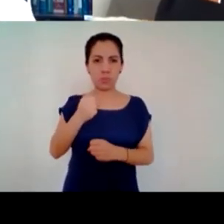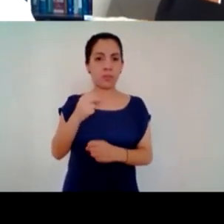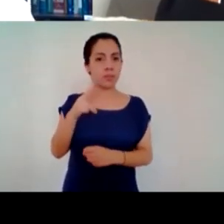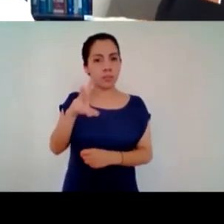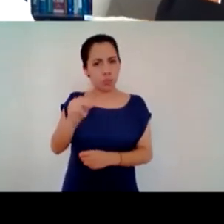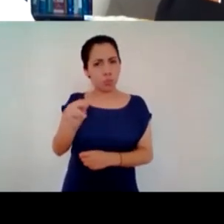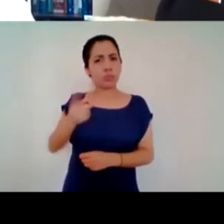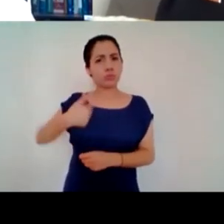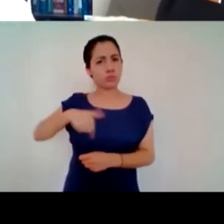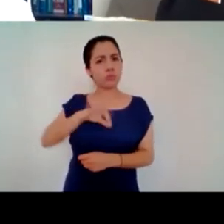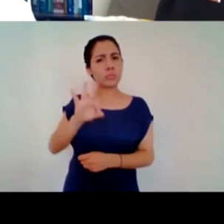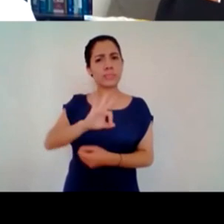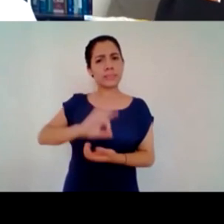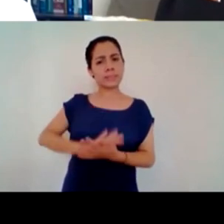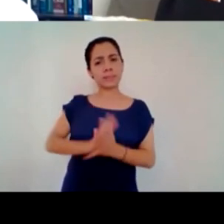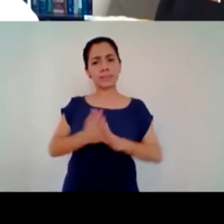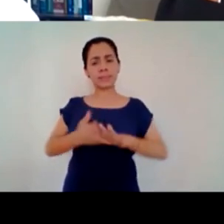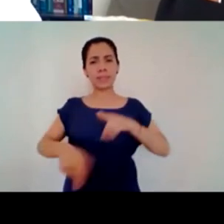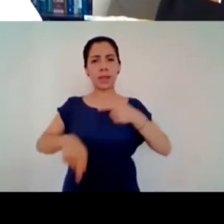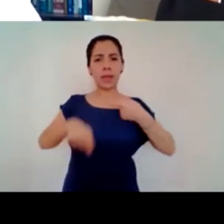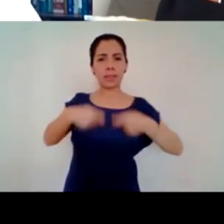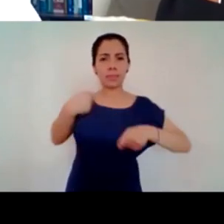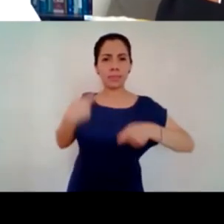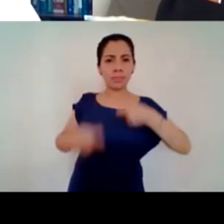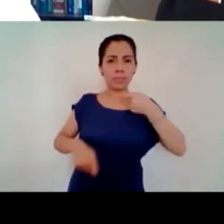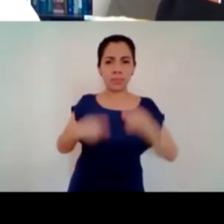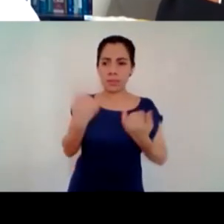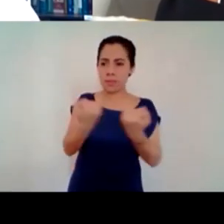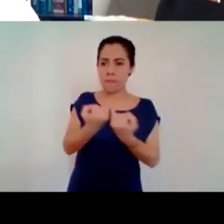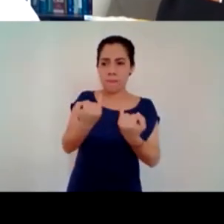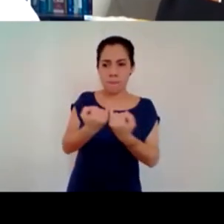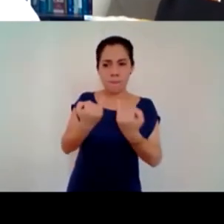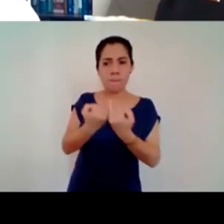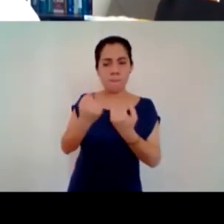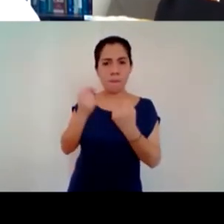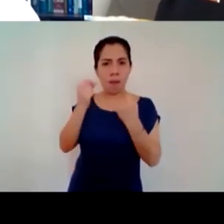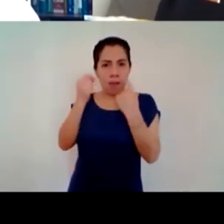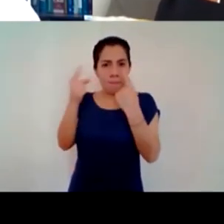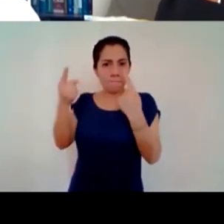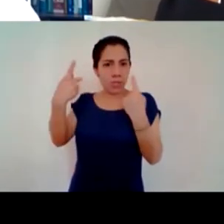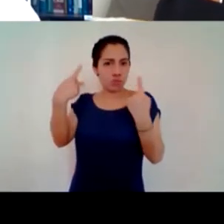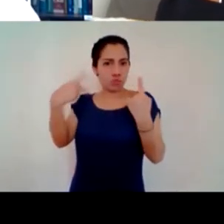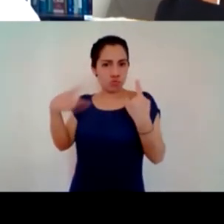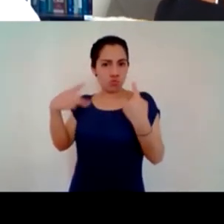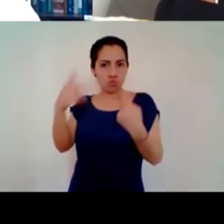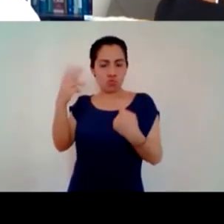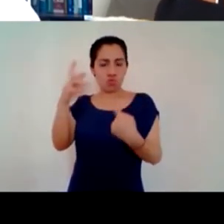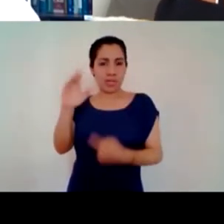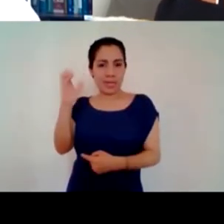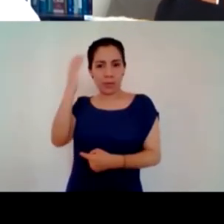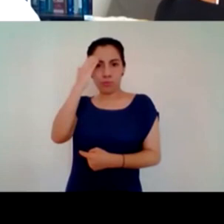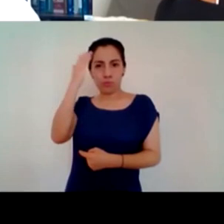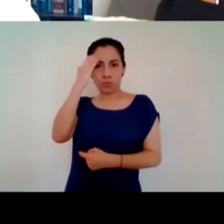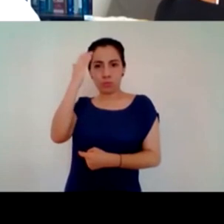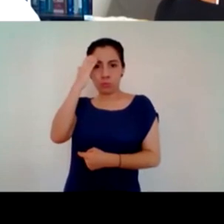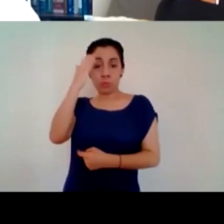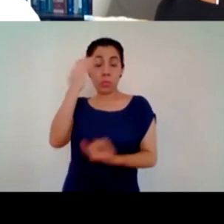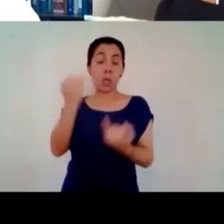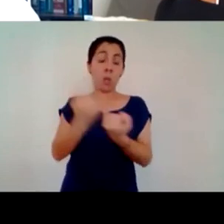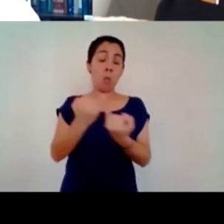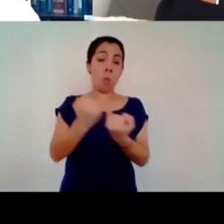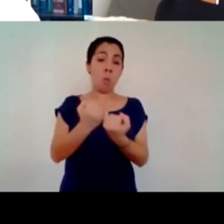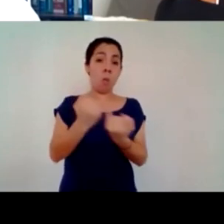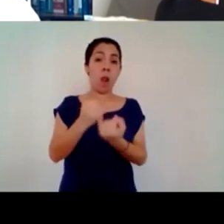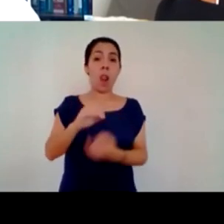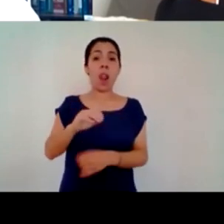estos jóvenes, que por cierto es lo que hacen en Islandia, que ha sido uno de los países donde hay más consumo de alcohol, tabaco y otras